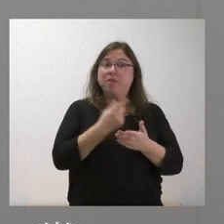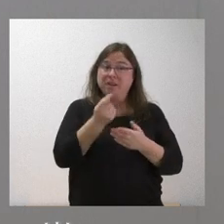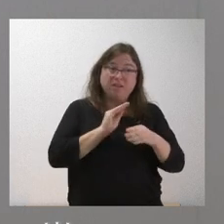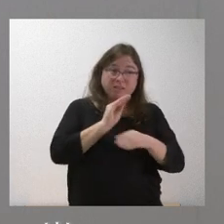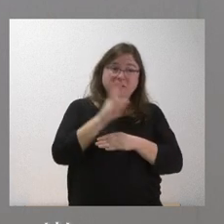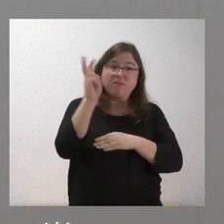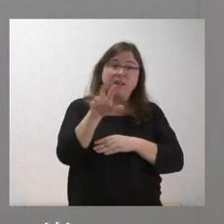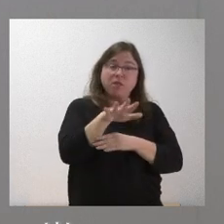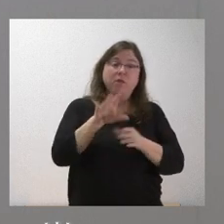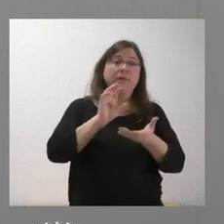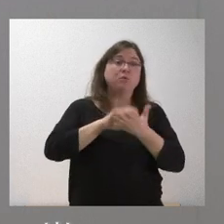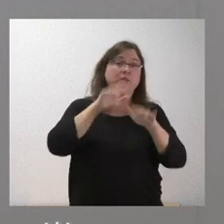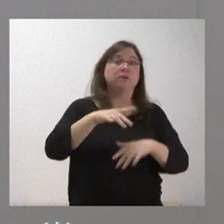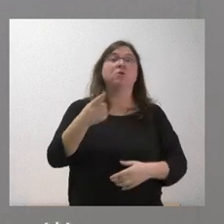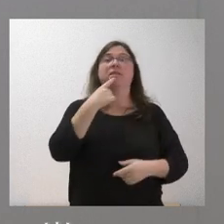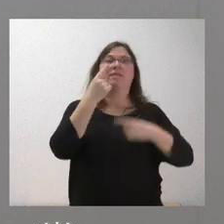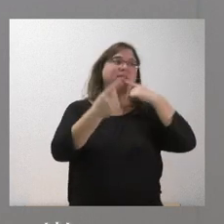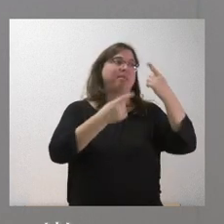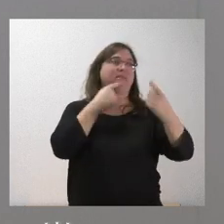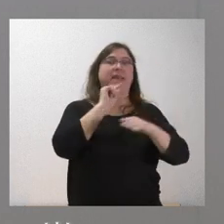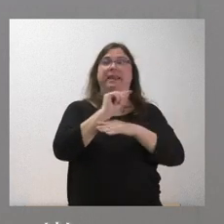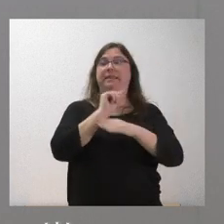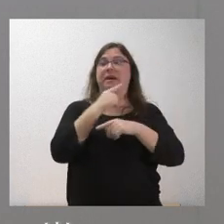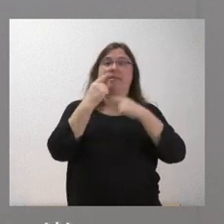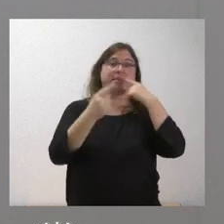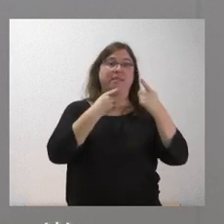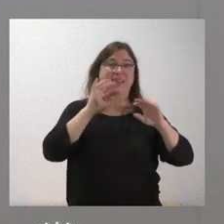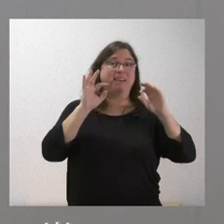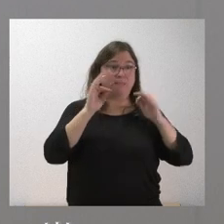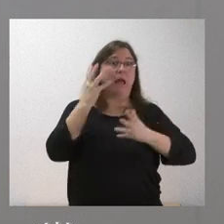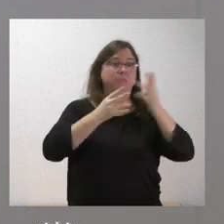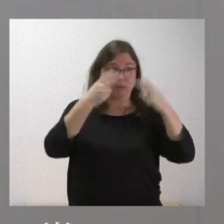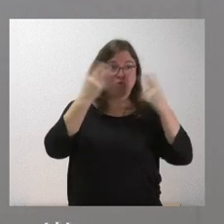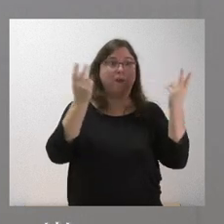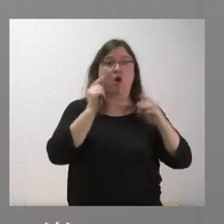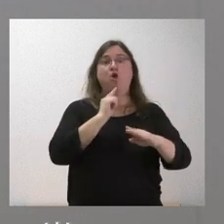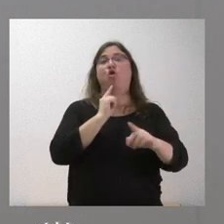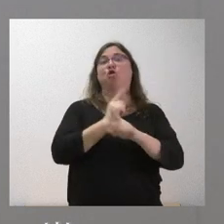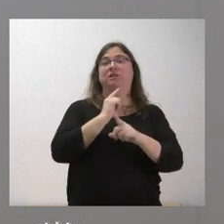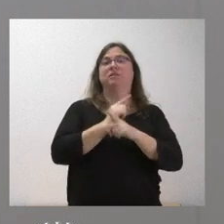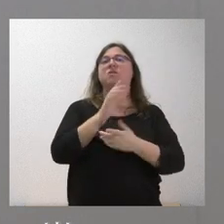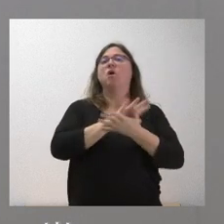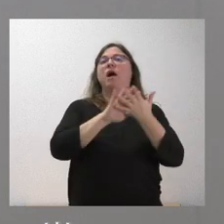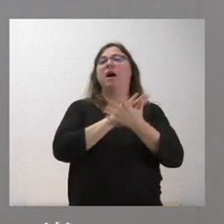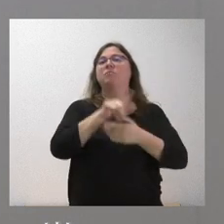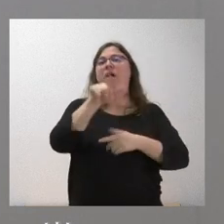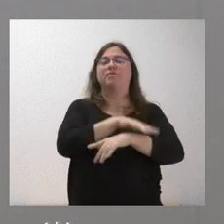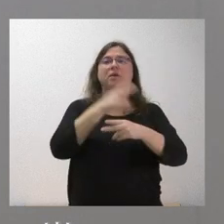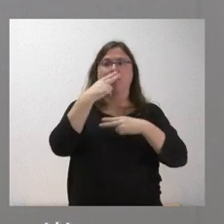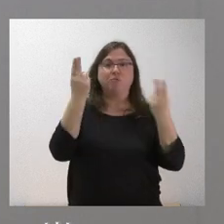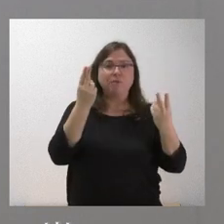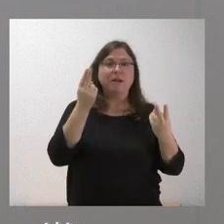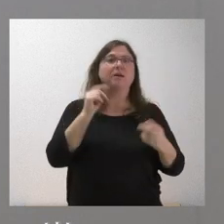León Luego si todo el mundo que habla todo el mundo que critica y especialmente administraciones públicas porque oigo hablar miembros de administraciones públicas